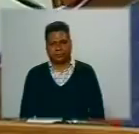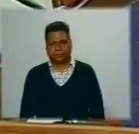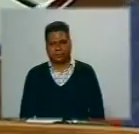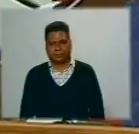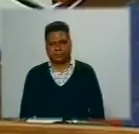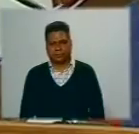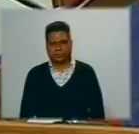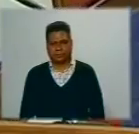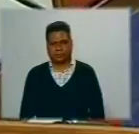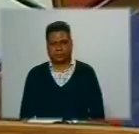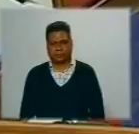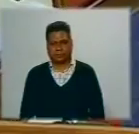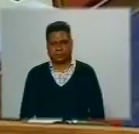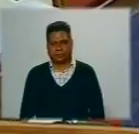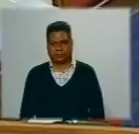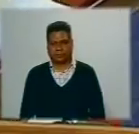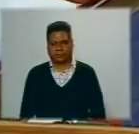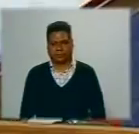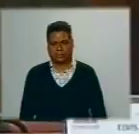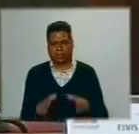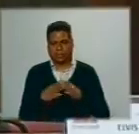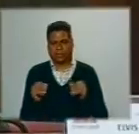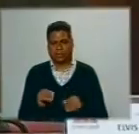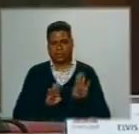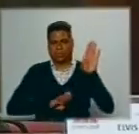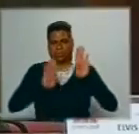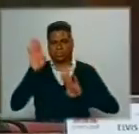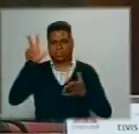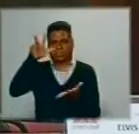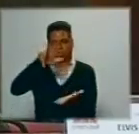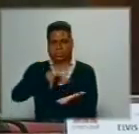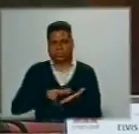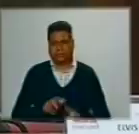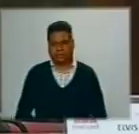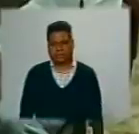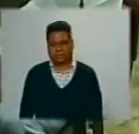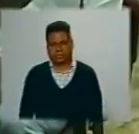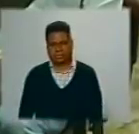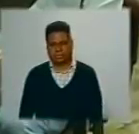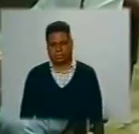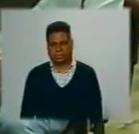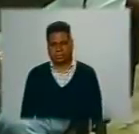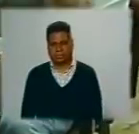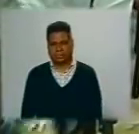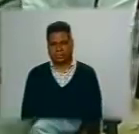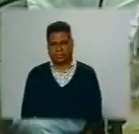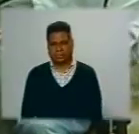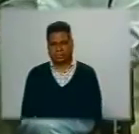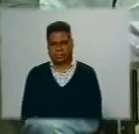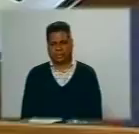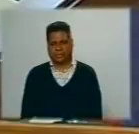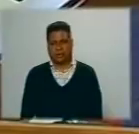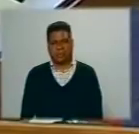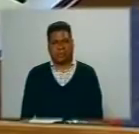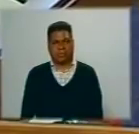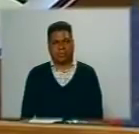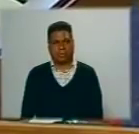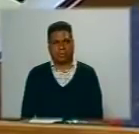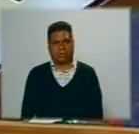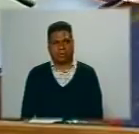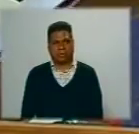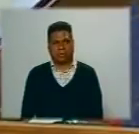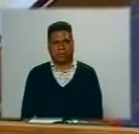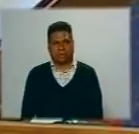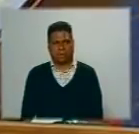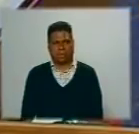un local comercial. Es todo. En consideración, aprobado. Siguiente. Artículo 20, regulación